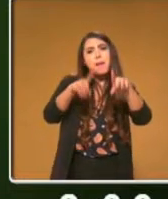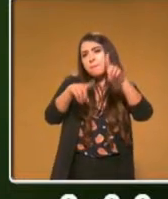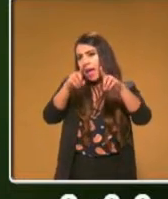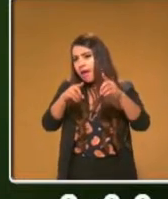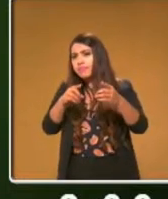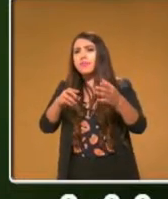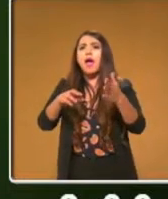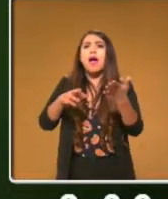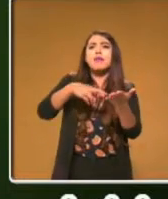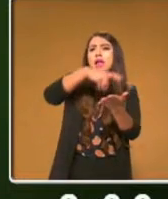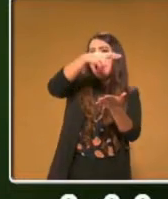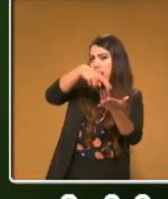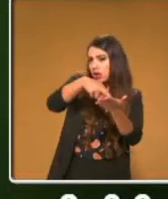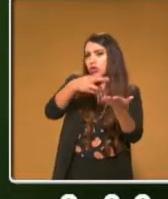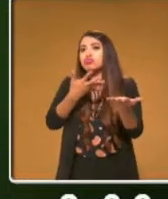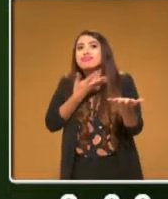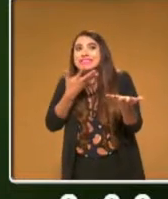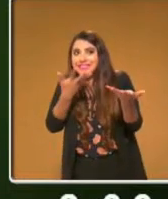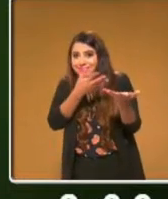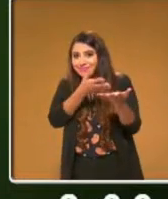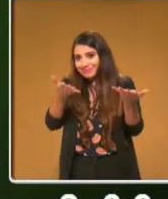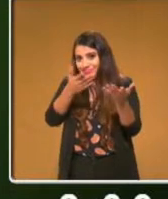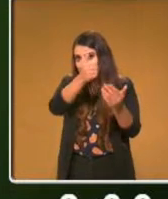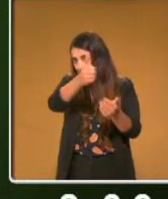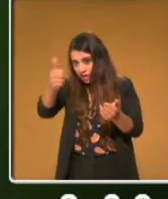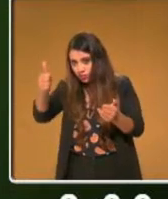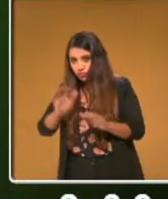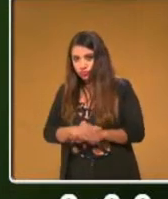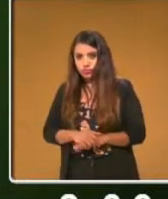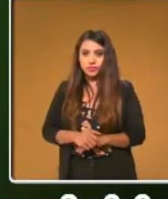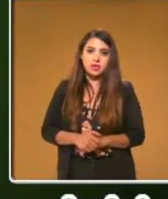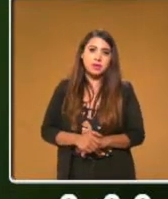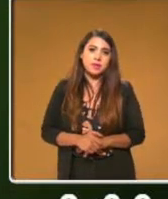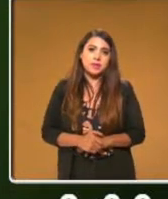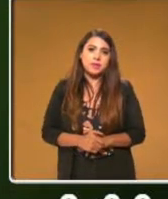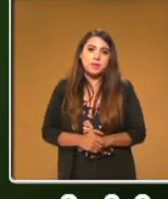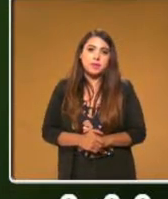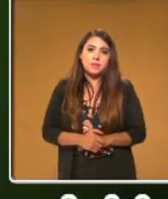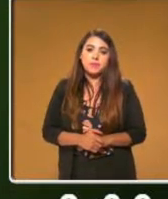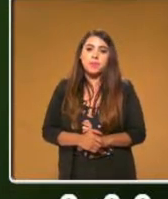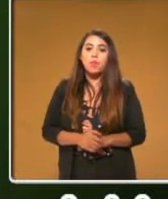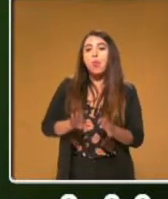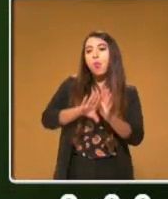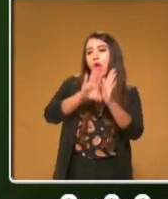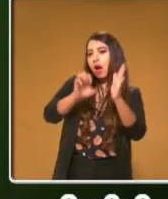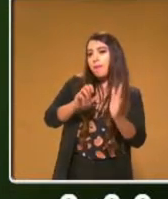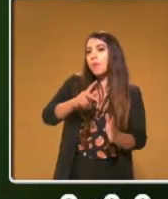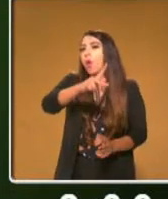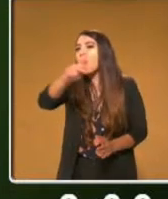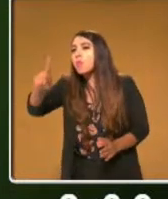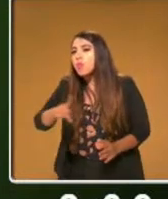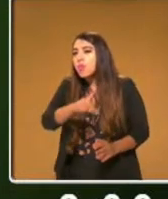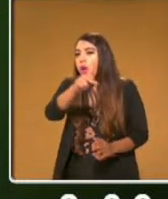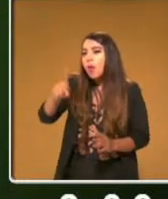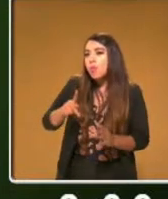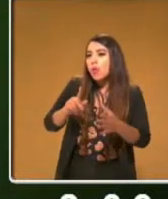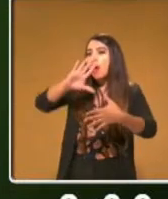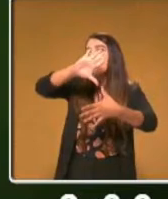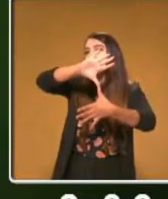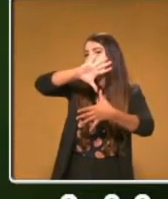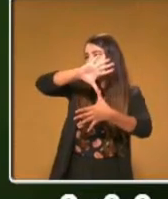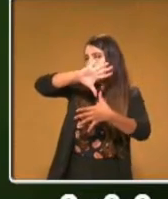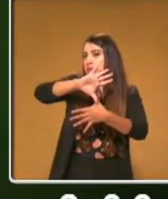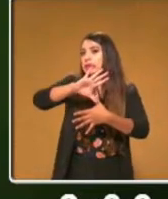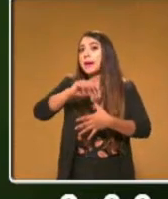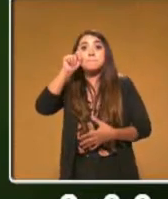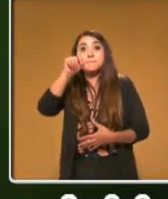se localice. Por ejemplo, en los pueblos hispanohablantes que se habla una misma lengua, a través del tiempo esta